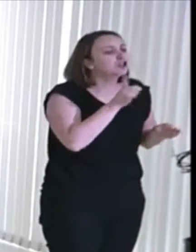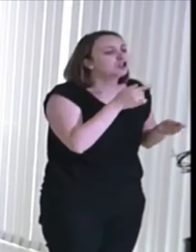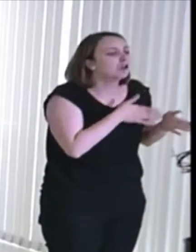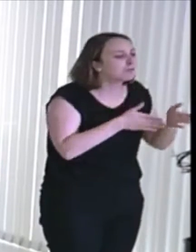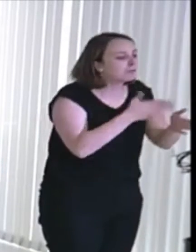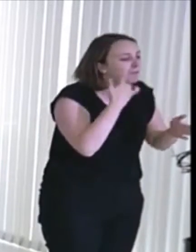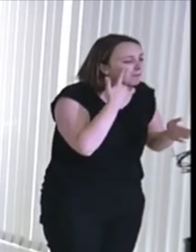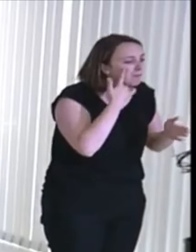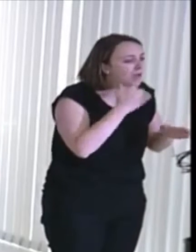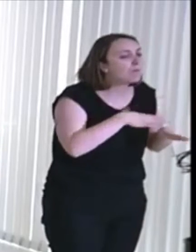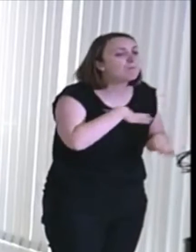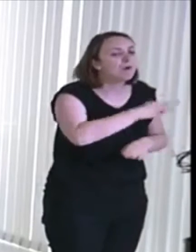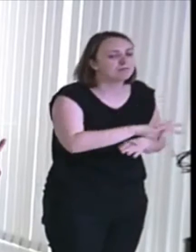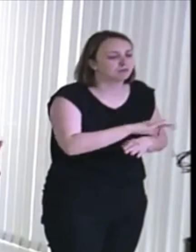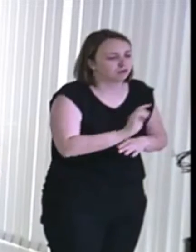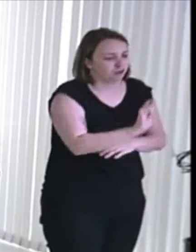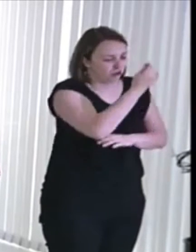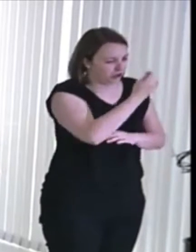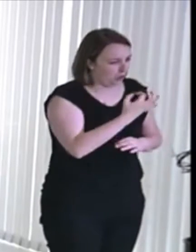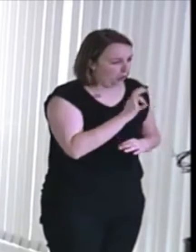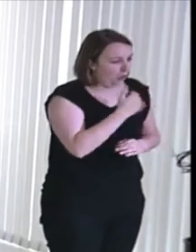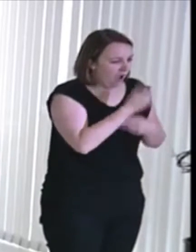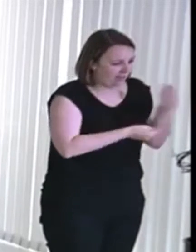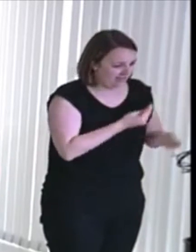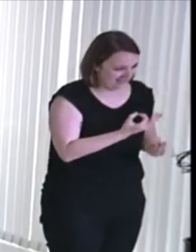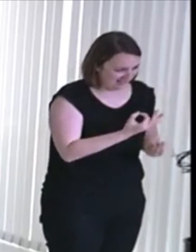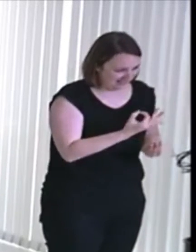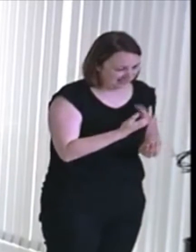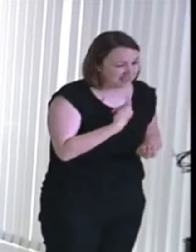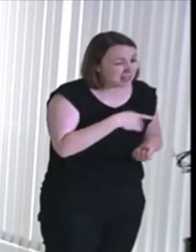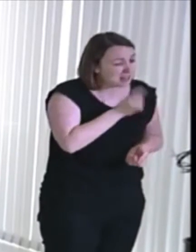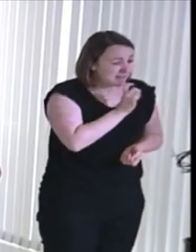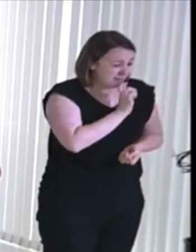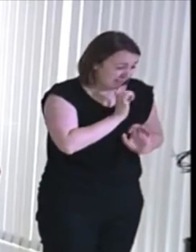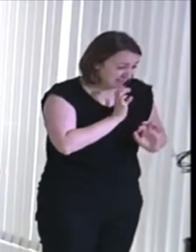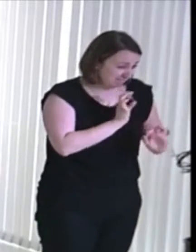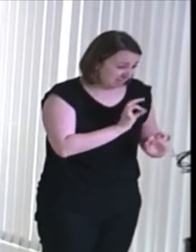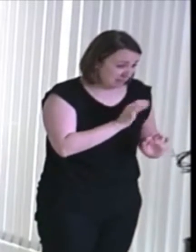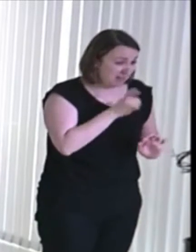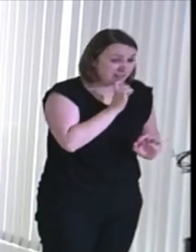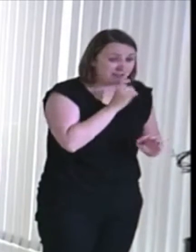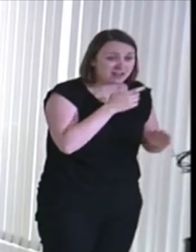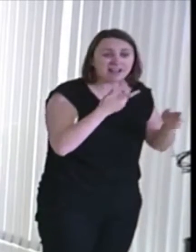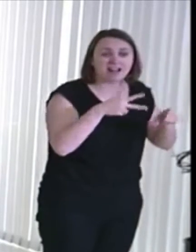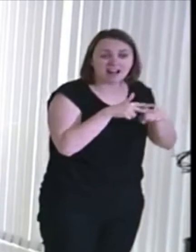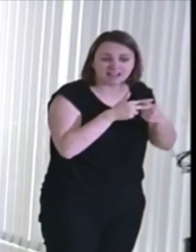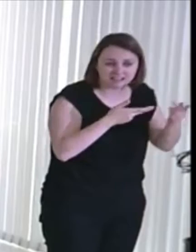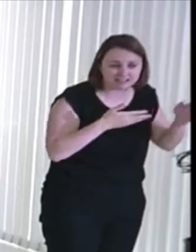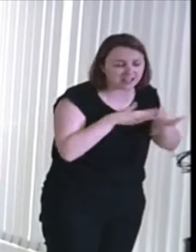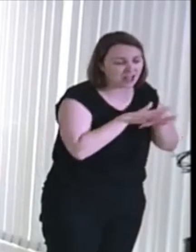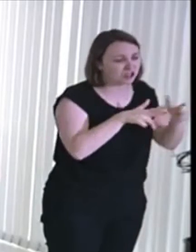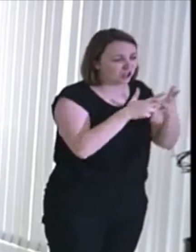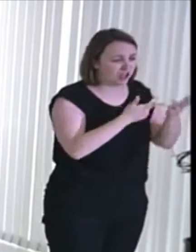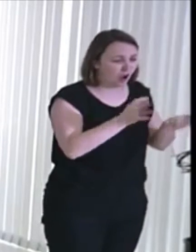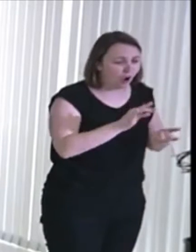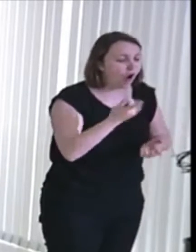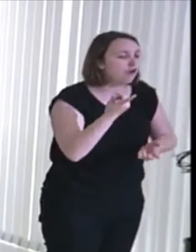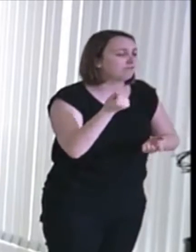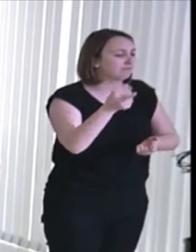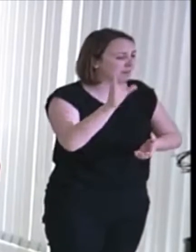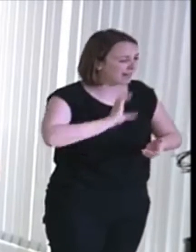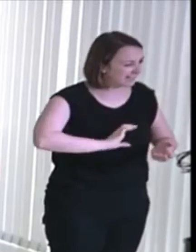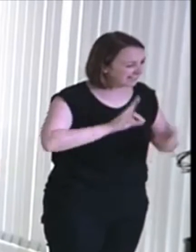descubrir realmente dónde queremos estar. Y muchas veces... Es la parte más difícil de todo esto, ni el acceso a las redes, ni el acceso a financiación, es